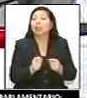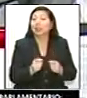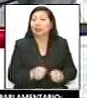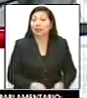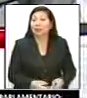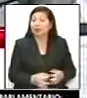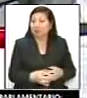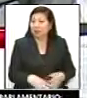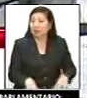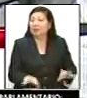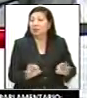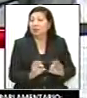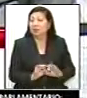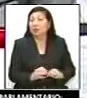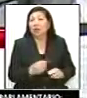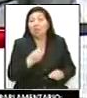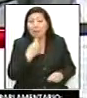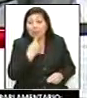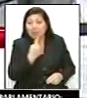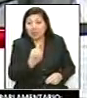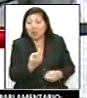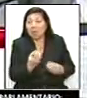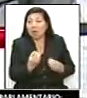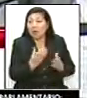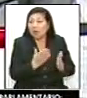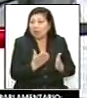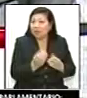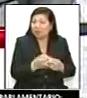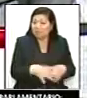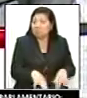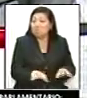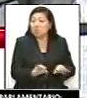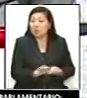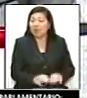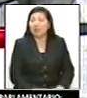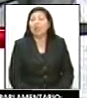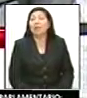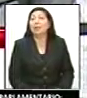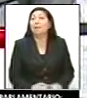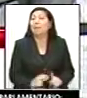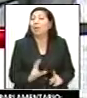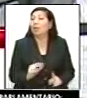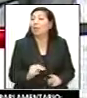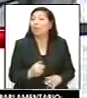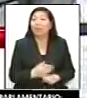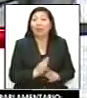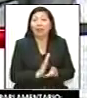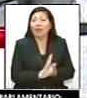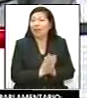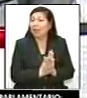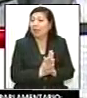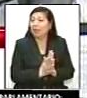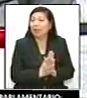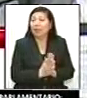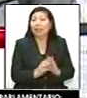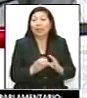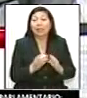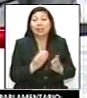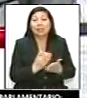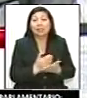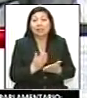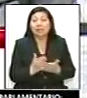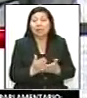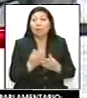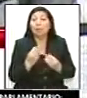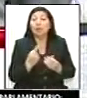relativa importancia, o sea, los menciona porque tiene una determinada importancia, pero no forman parte de la clásica división de